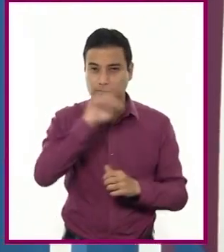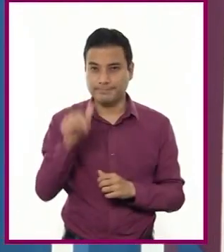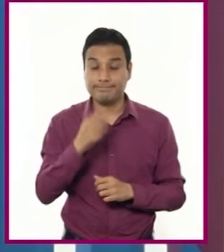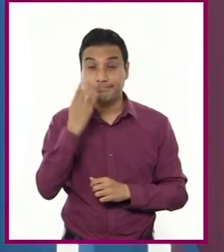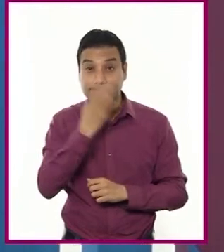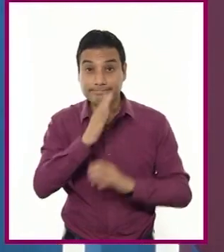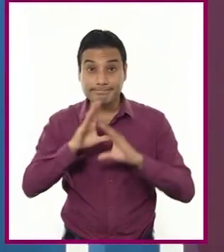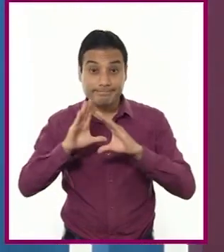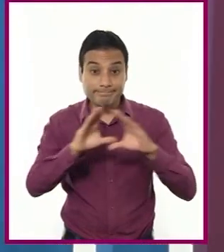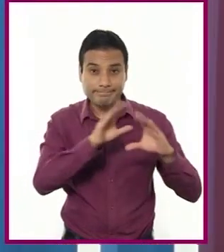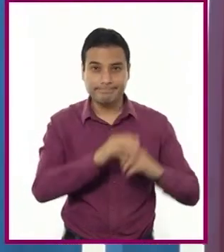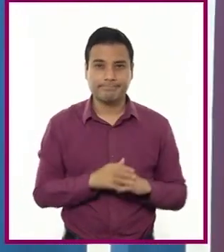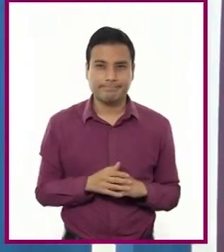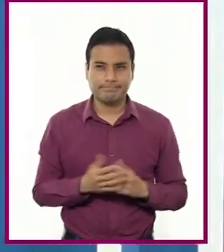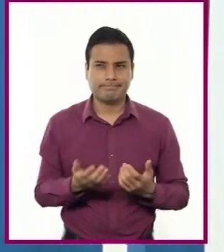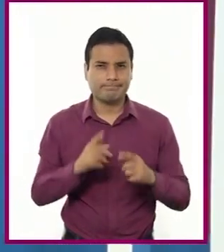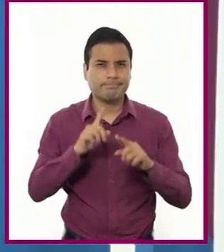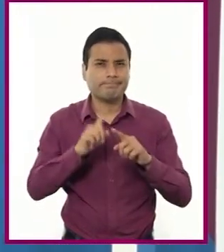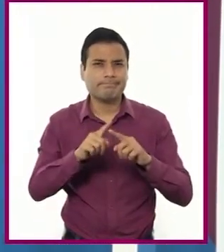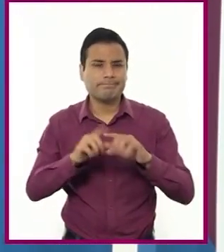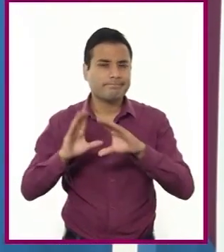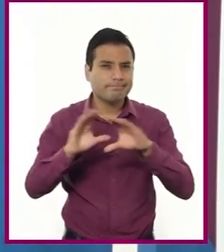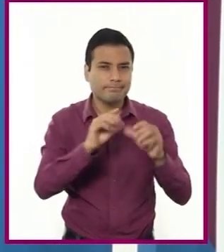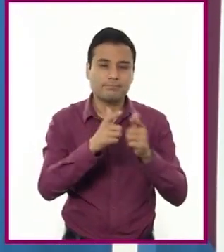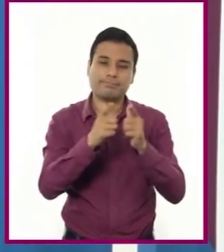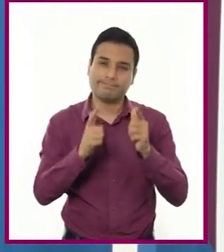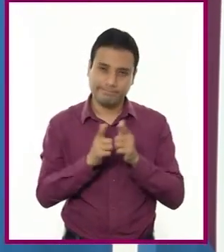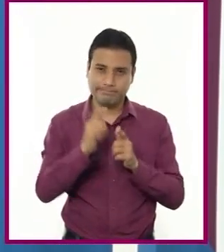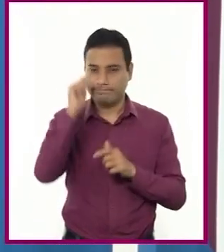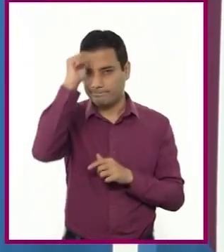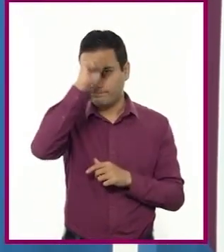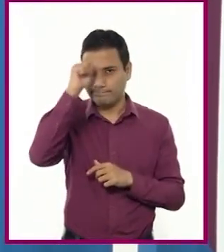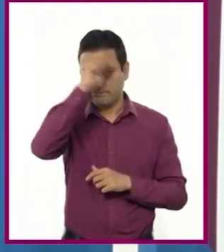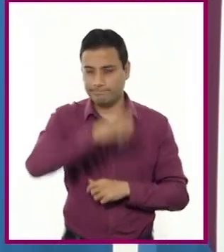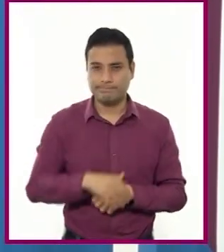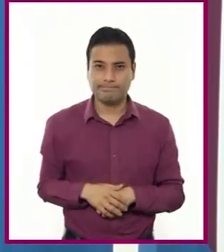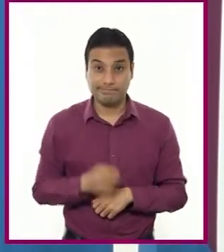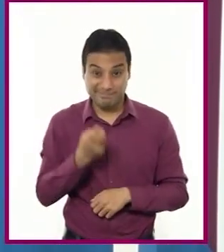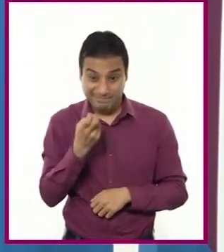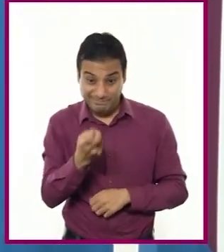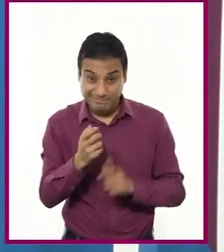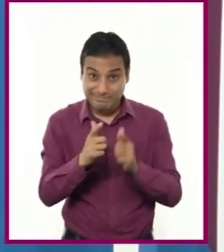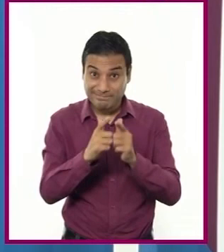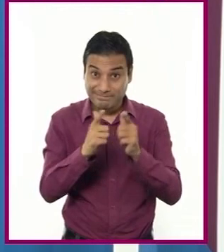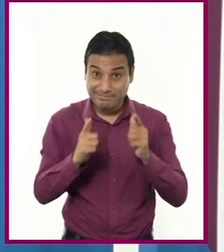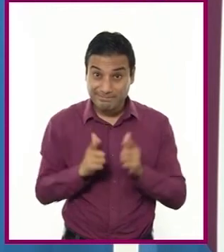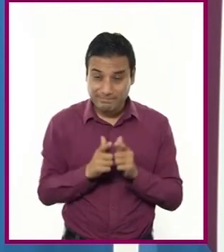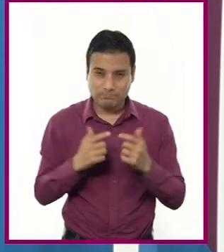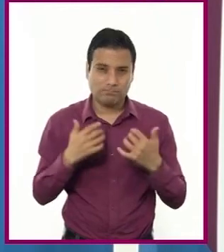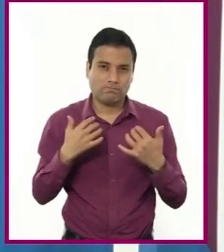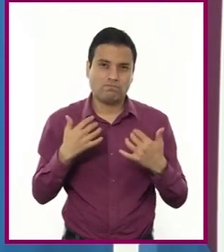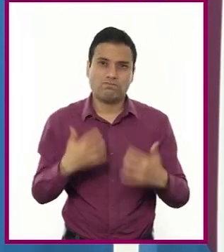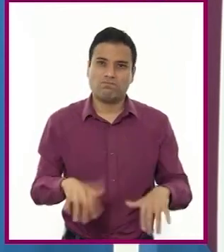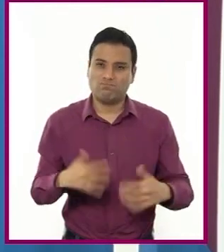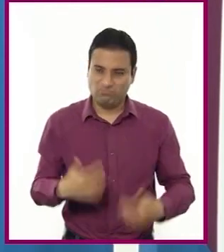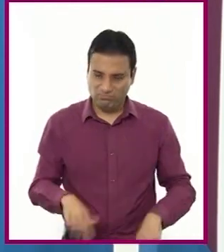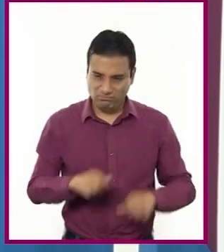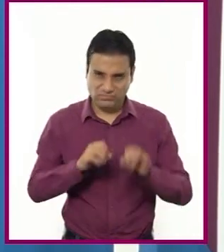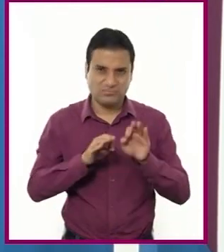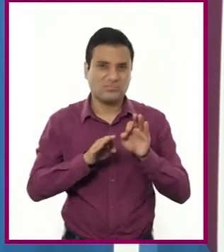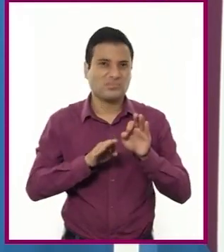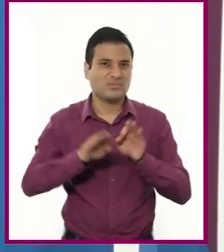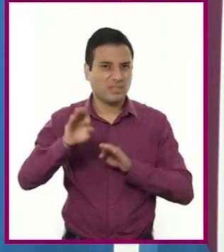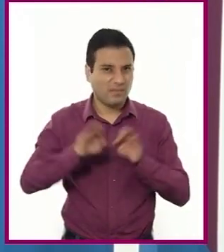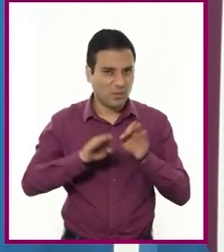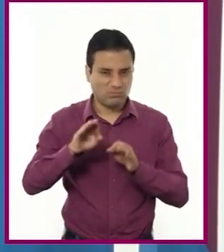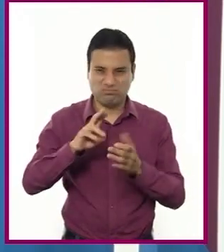la que va a ser realizada por las órdenes religiosas. Estas agrupaciones realizaron una muy valiosa labor en educar